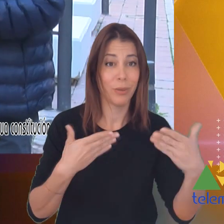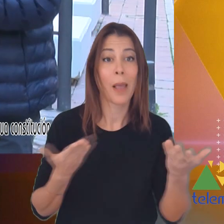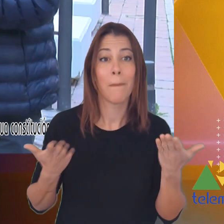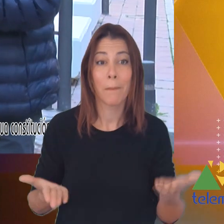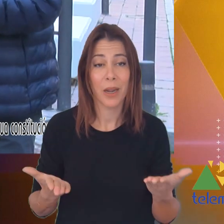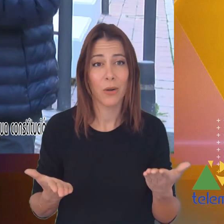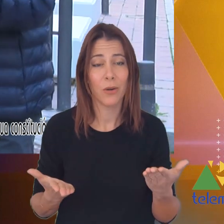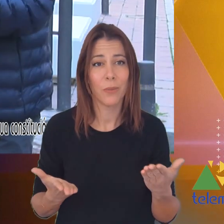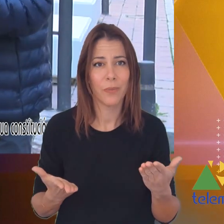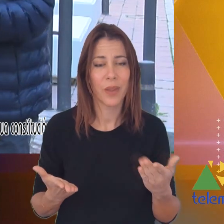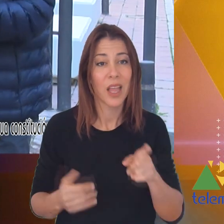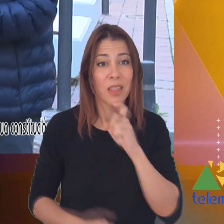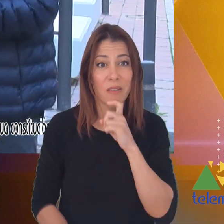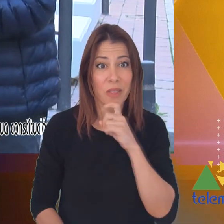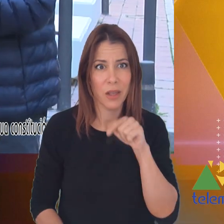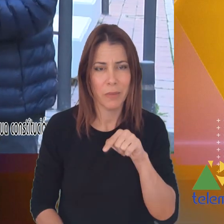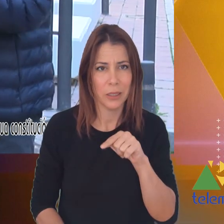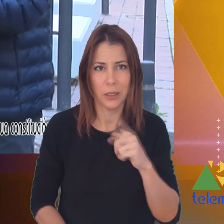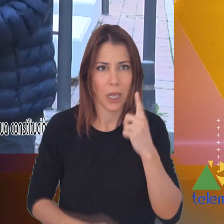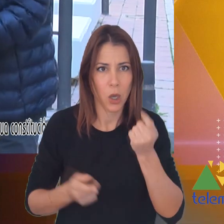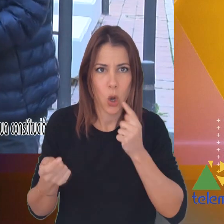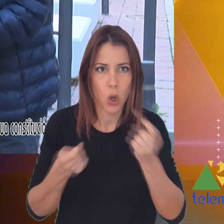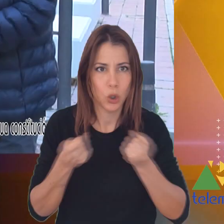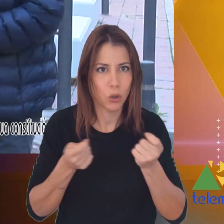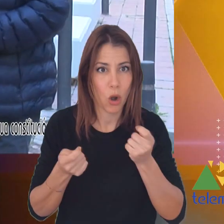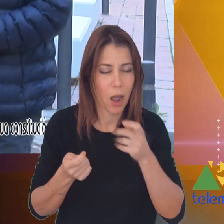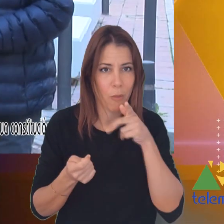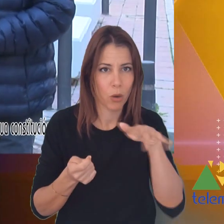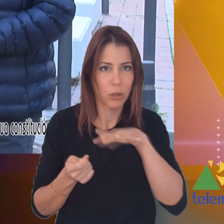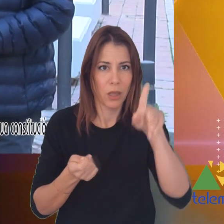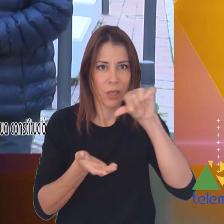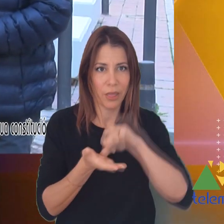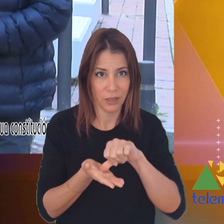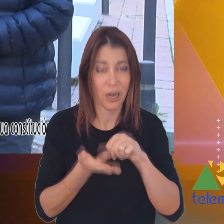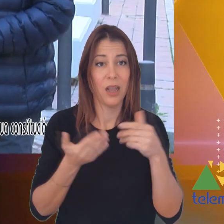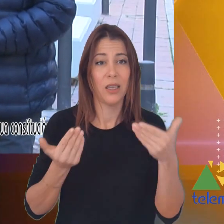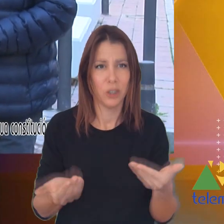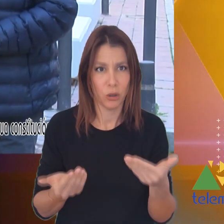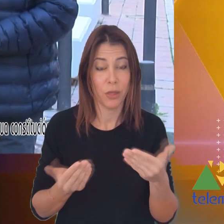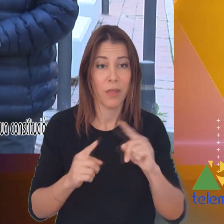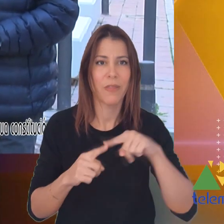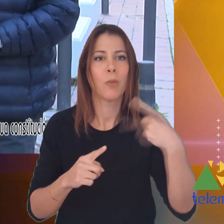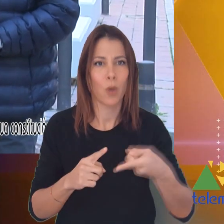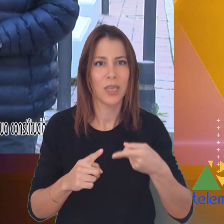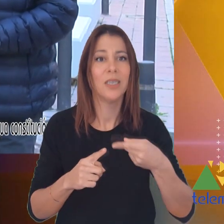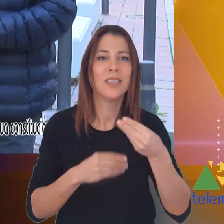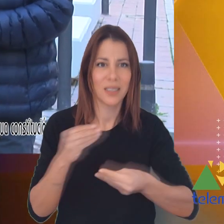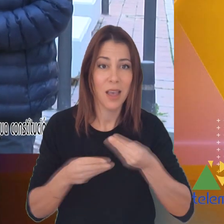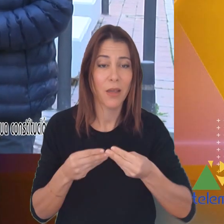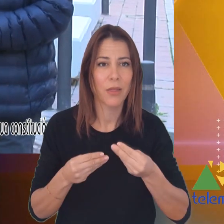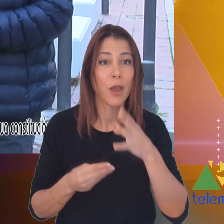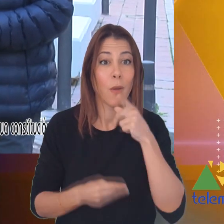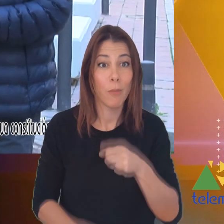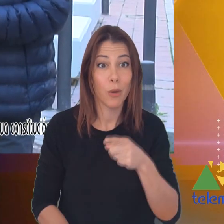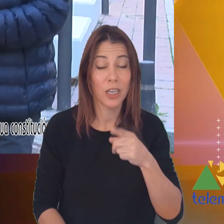Pero difícilmente eran controlables por el Estado central, como se establece después. Por lo tanto,